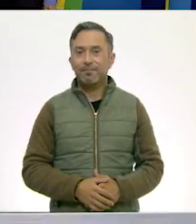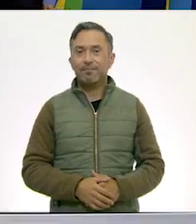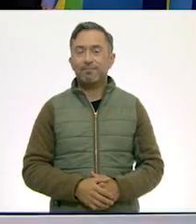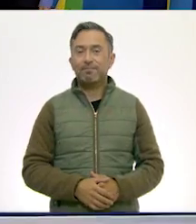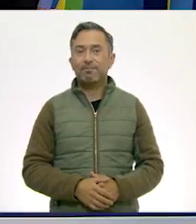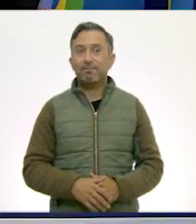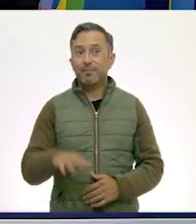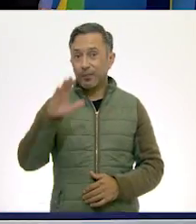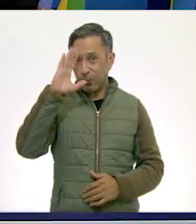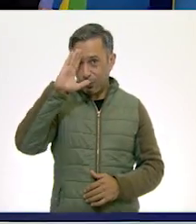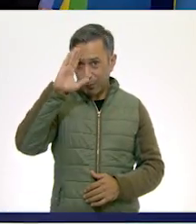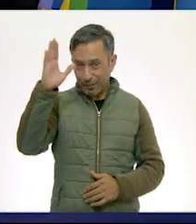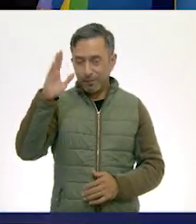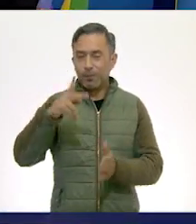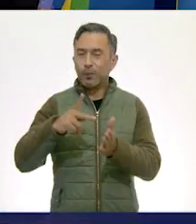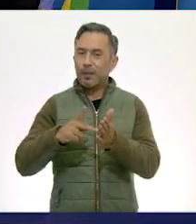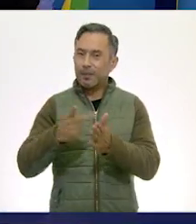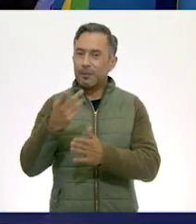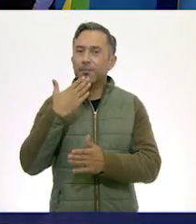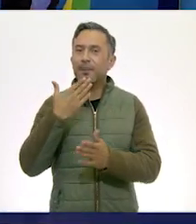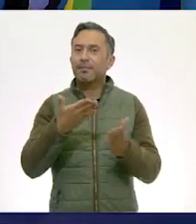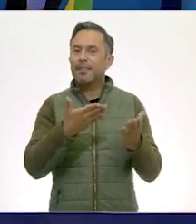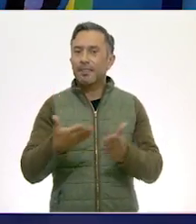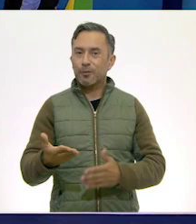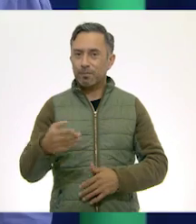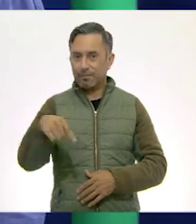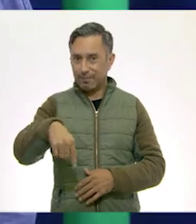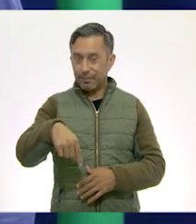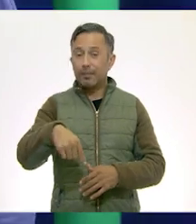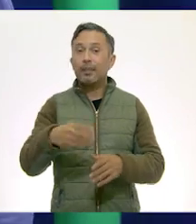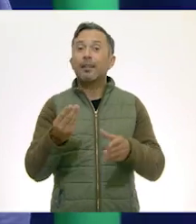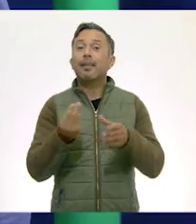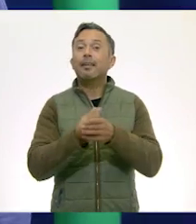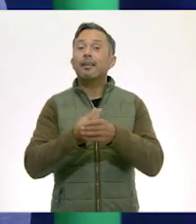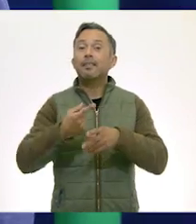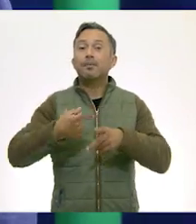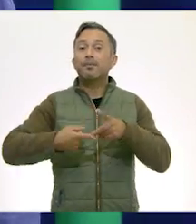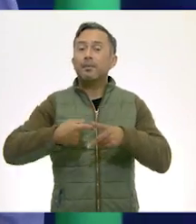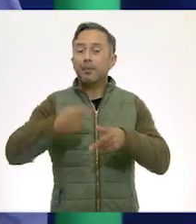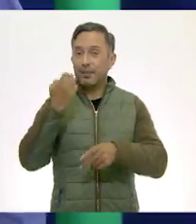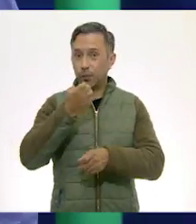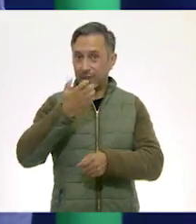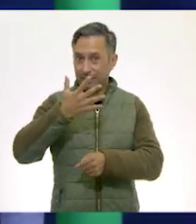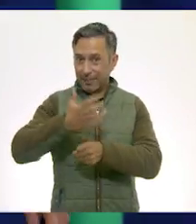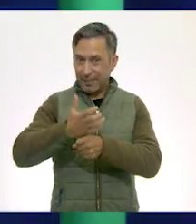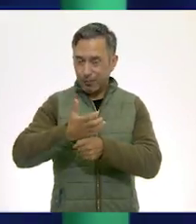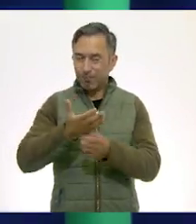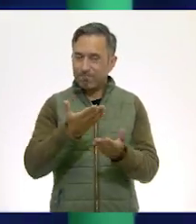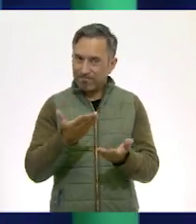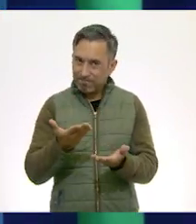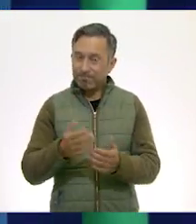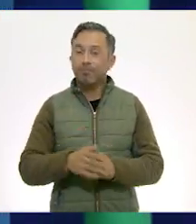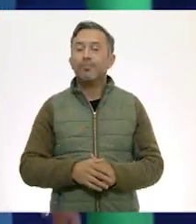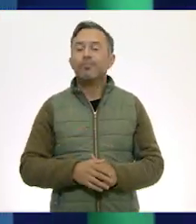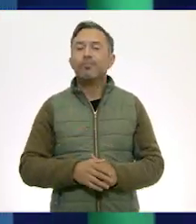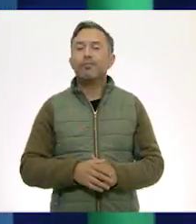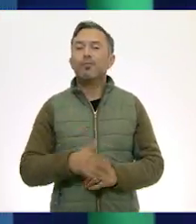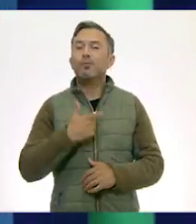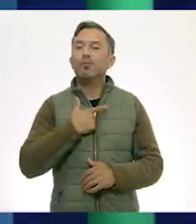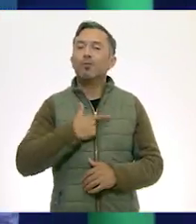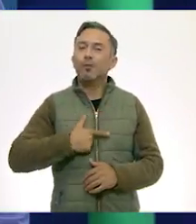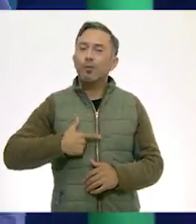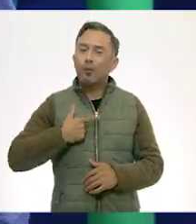Hola, bienvenidos nuevamente a su clase de matemáticas de quinto grado. Me da mucho gusto estar con